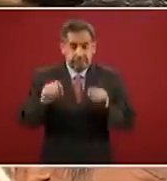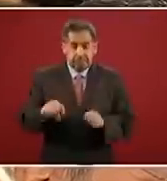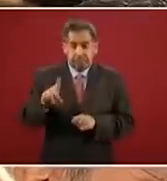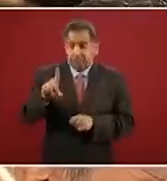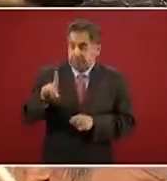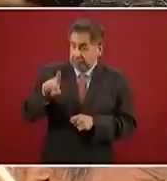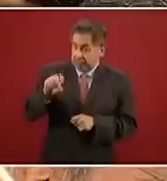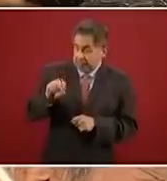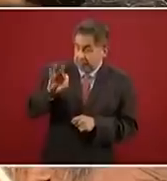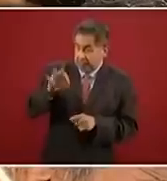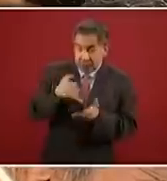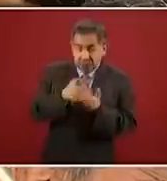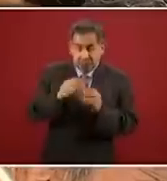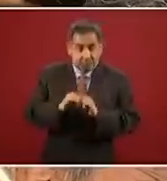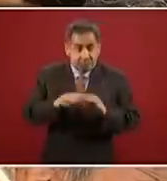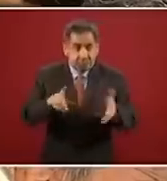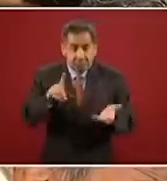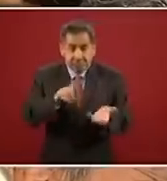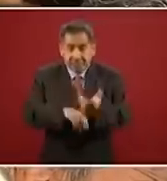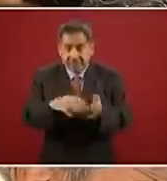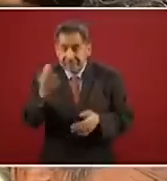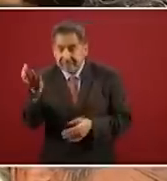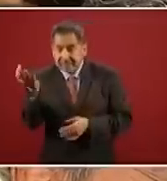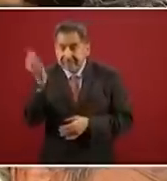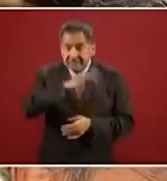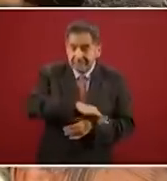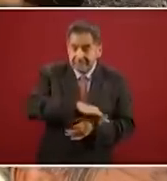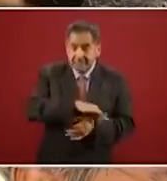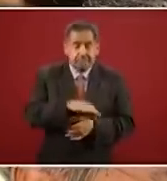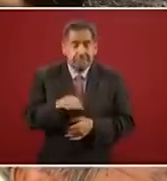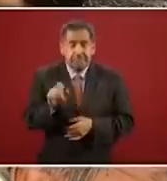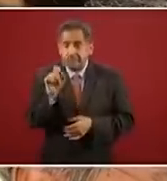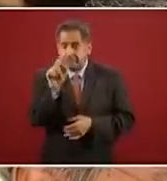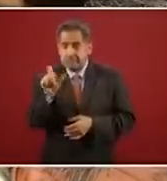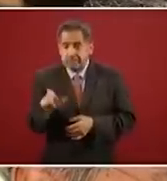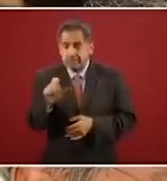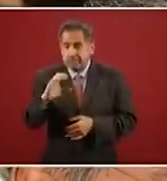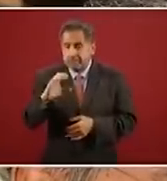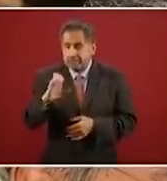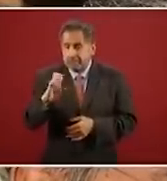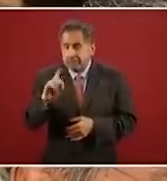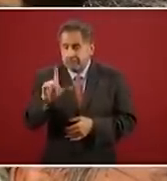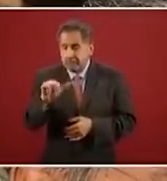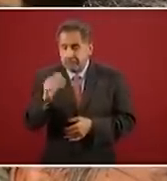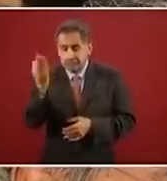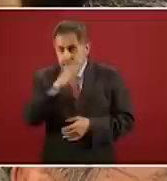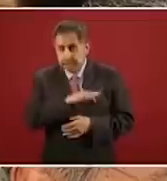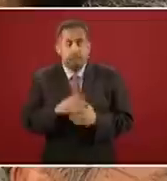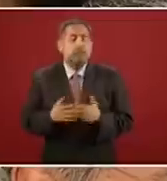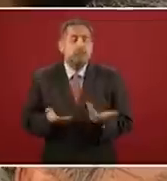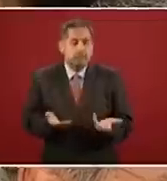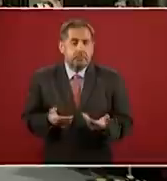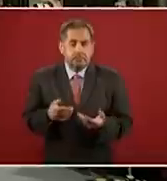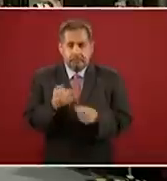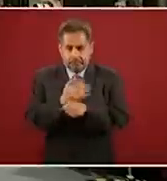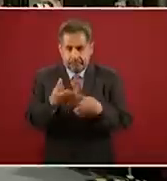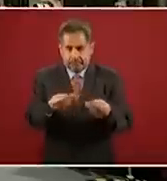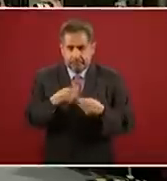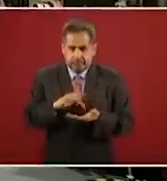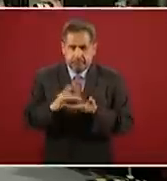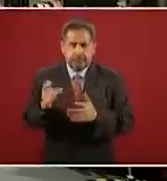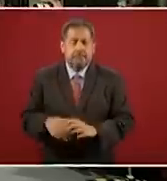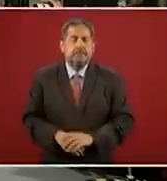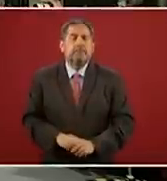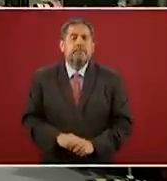Diario Oficial y son falsas sus cédulas. ¿Qué información nos tiene al respecto, profesor? Gracias. Bueno,